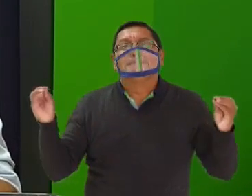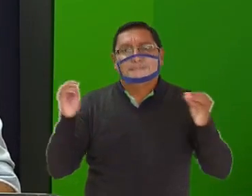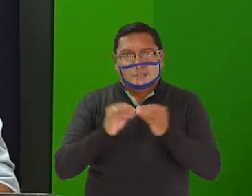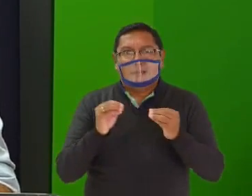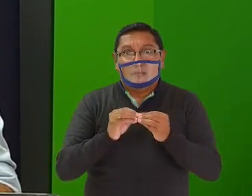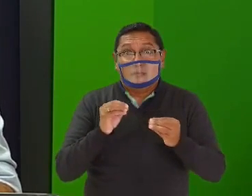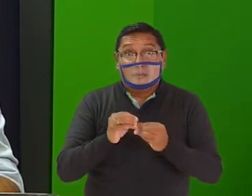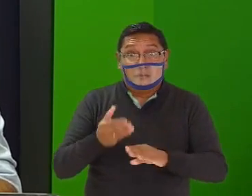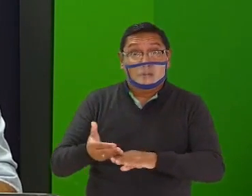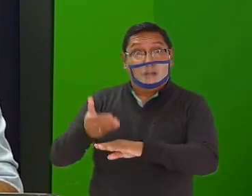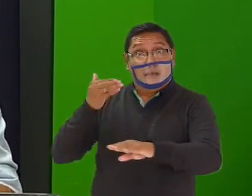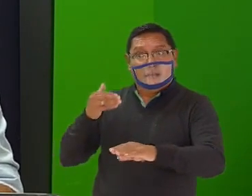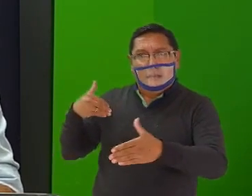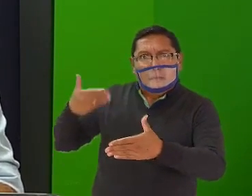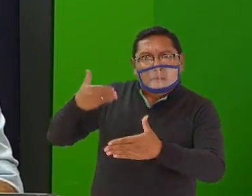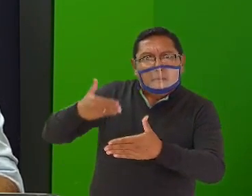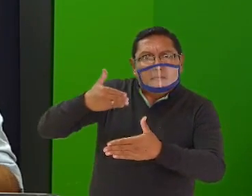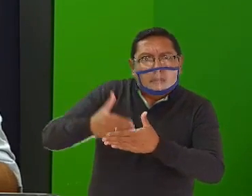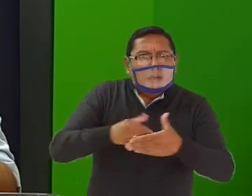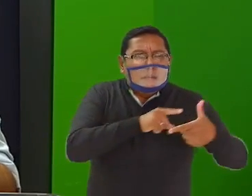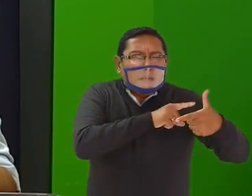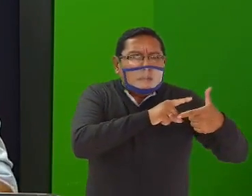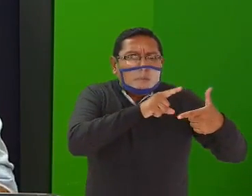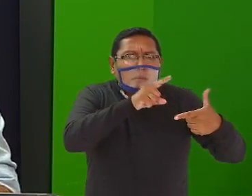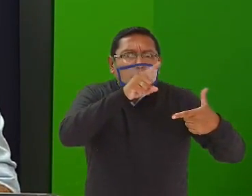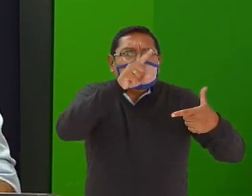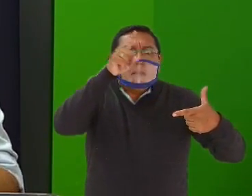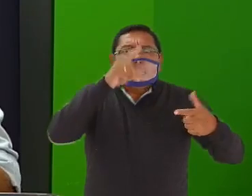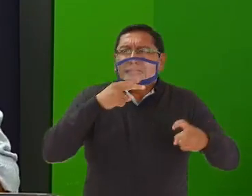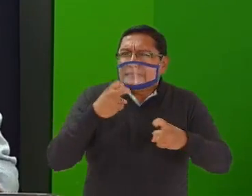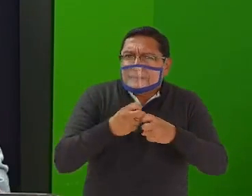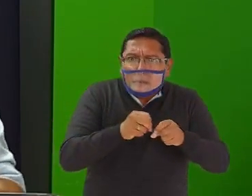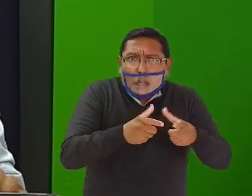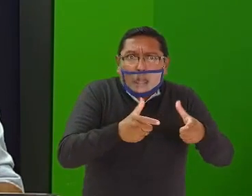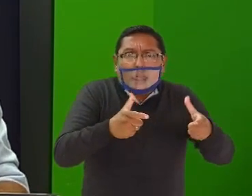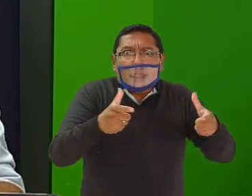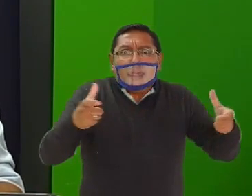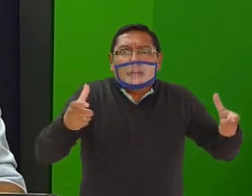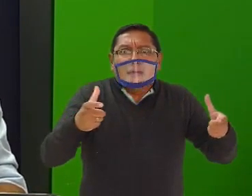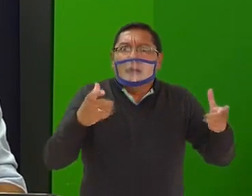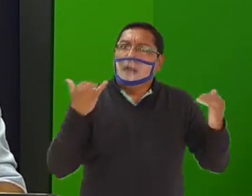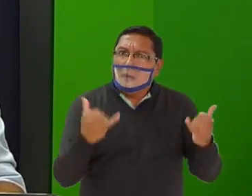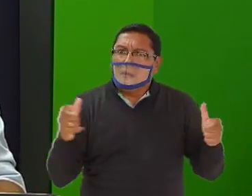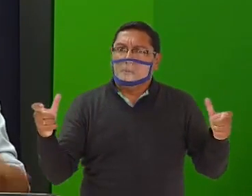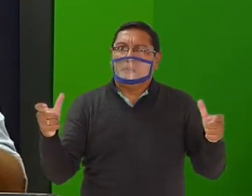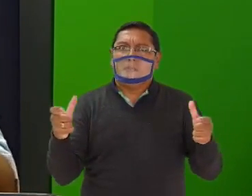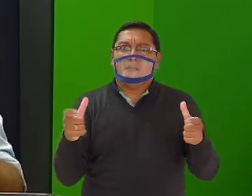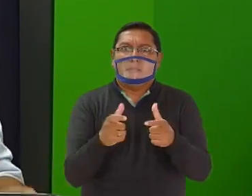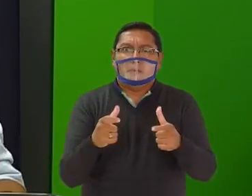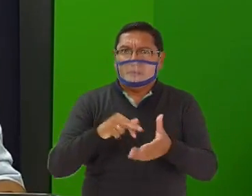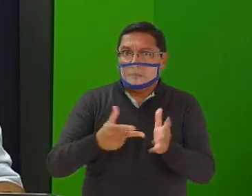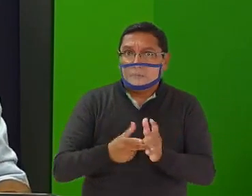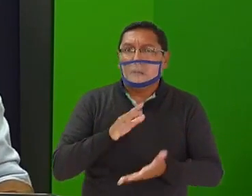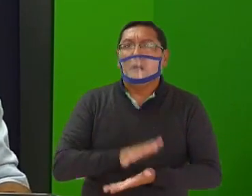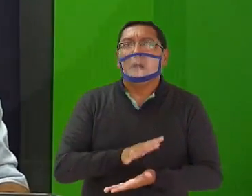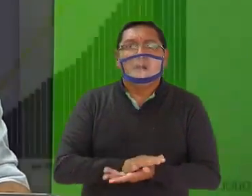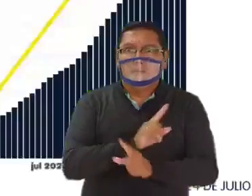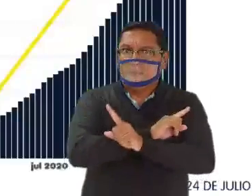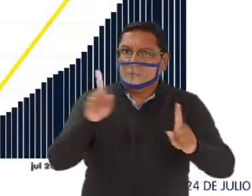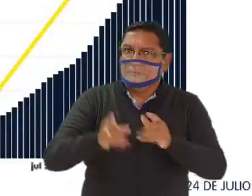esta primera ola de contagio está pasando ya, pero no vamos a bajar la guardia. Revisemos algunas de las